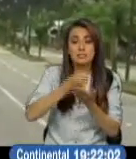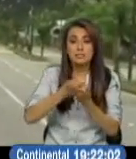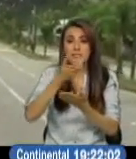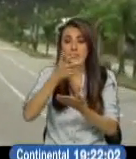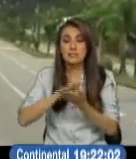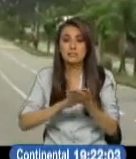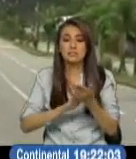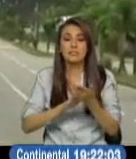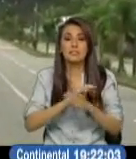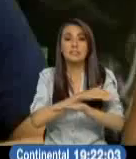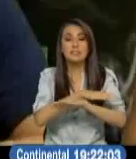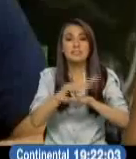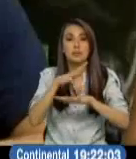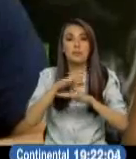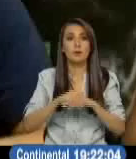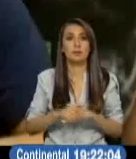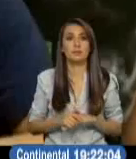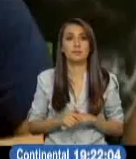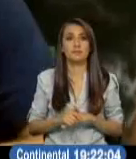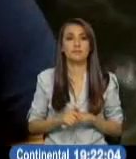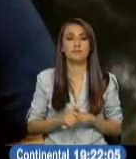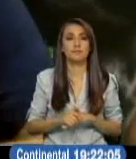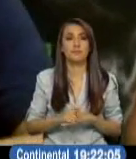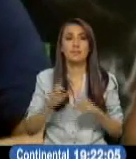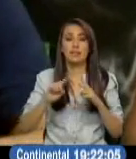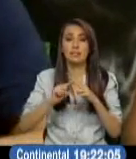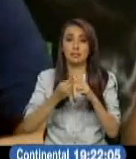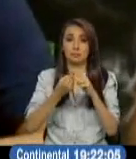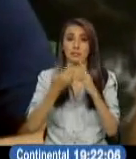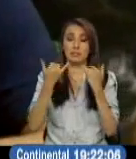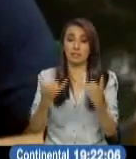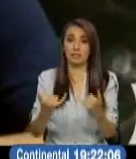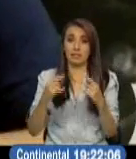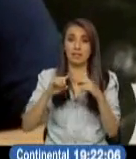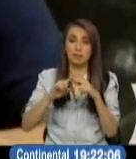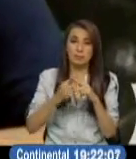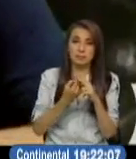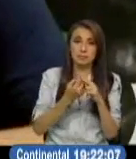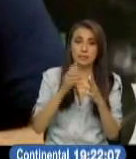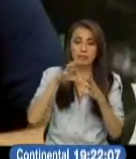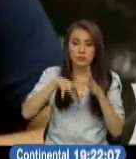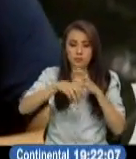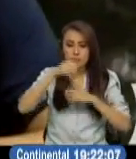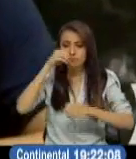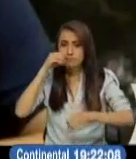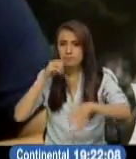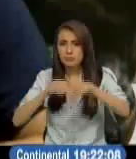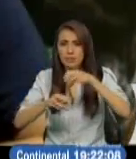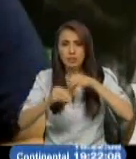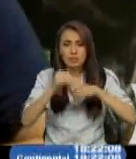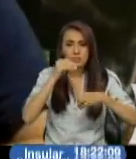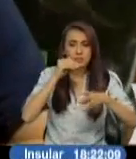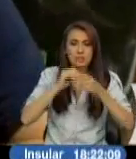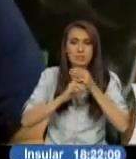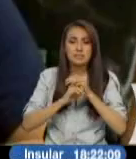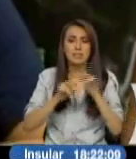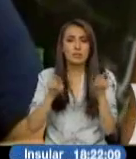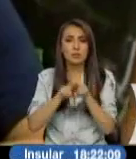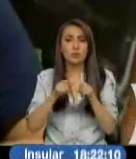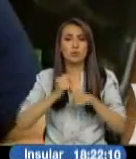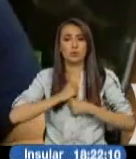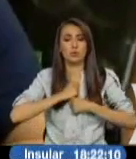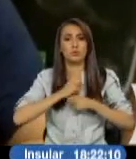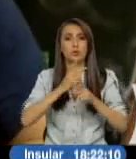Chinchipe desde hace 11 años. Pero estamos empezando ya a cosechar justamente lo que como productores nos